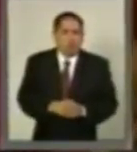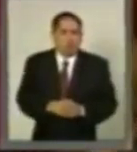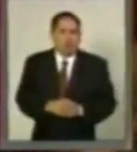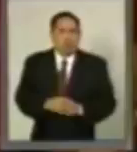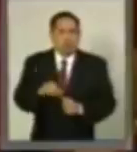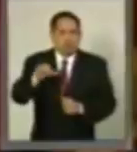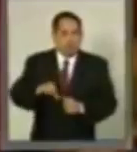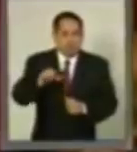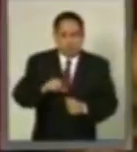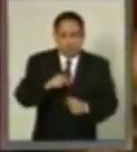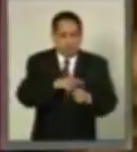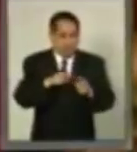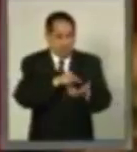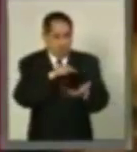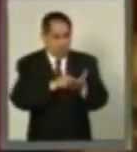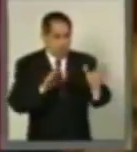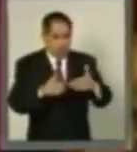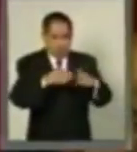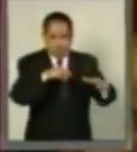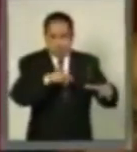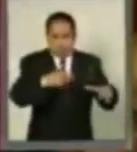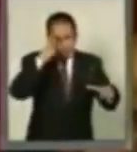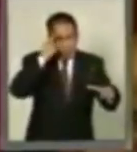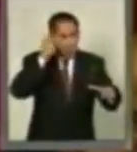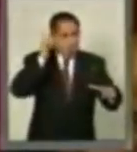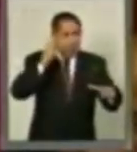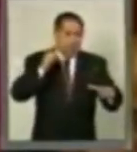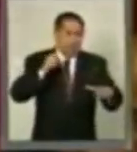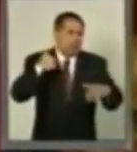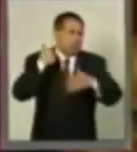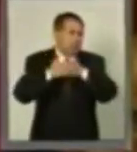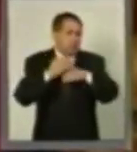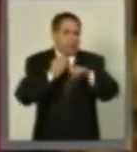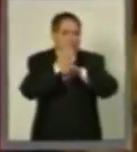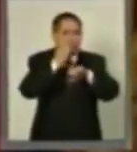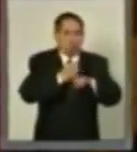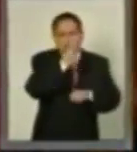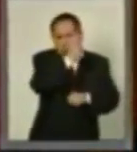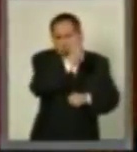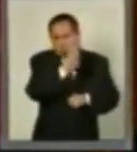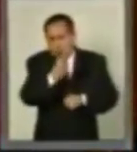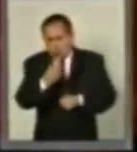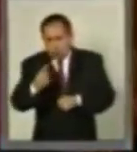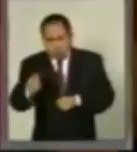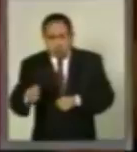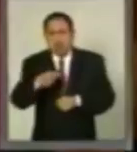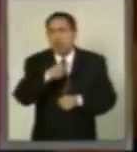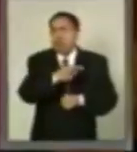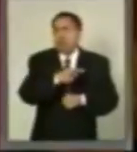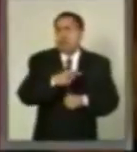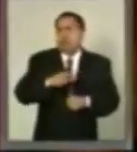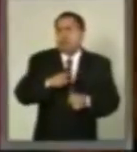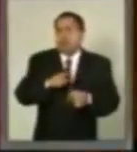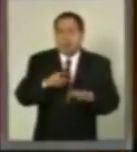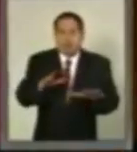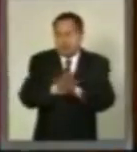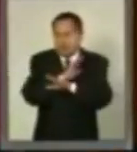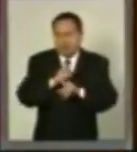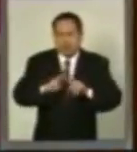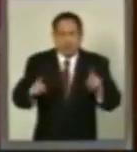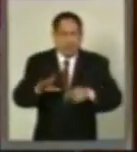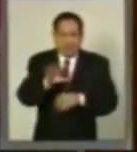Hoy estos centros, que queremos que exista por lo menos uno por estado, han cambiado la vida de